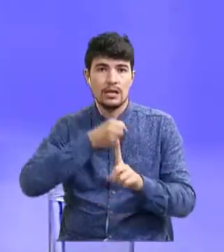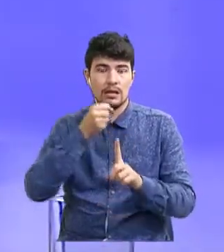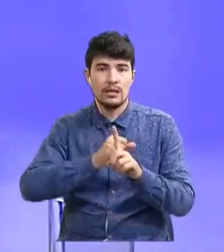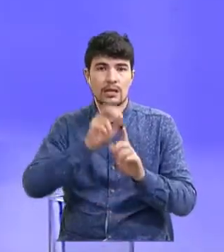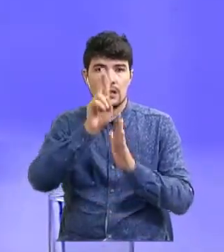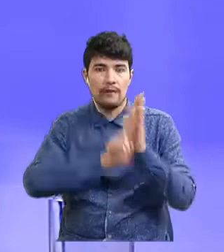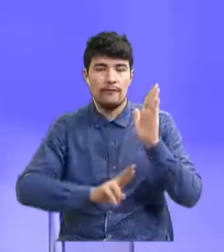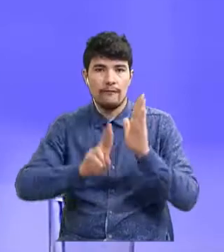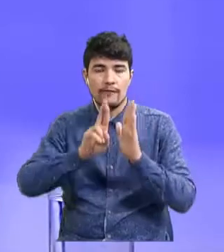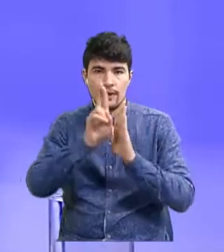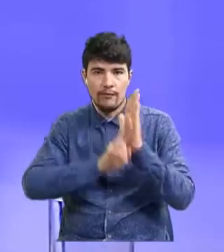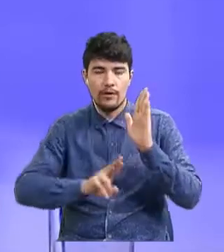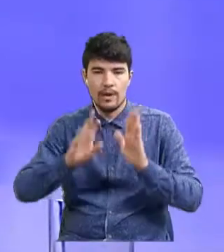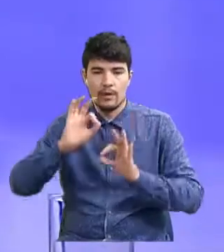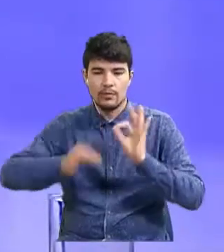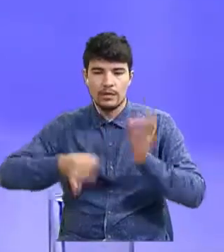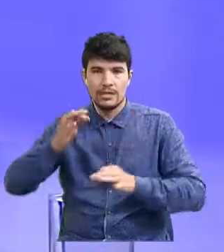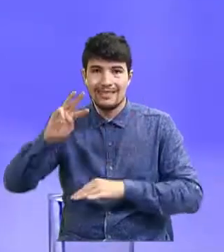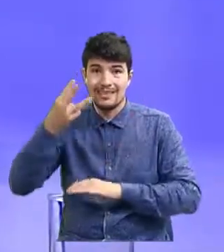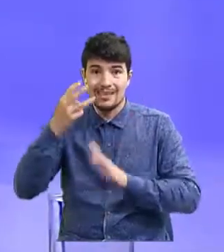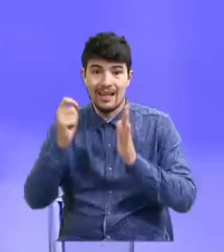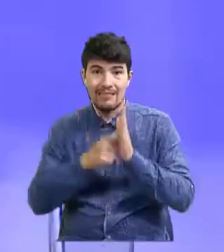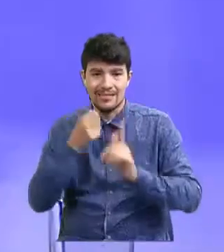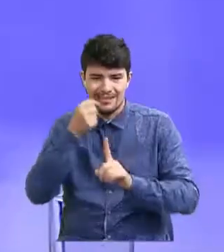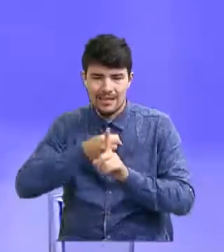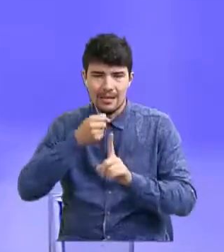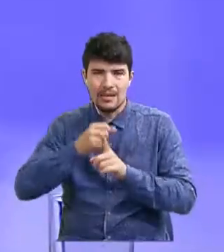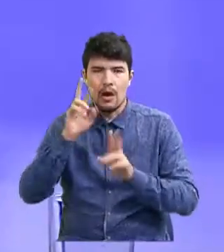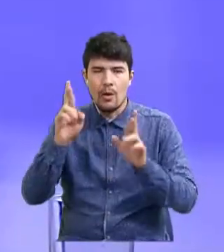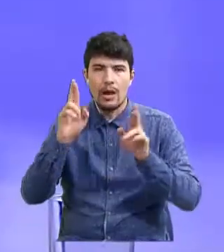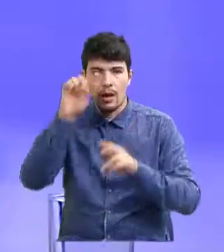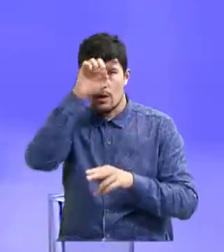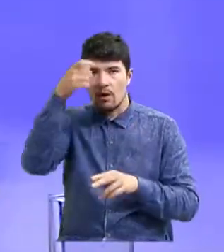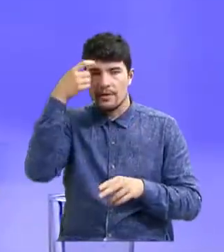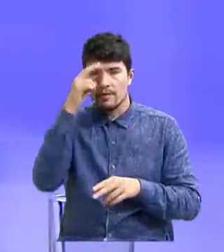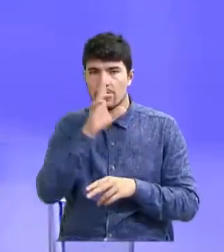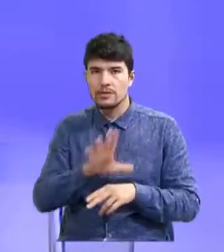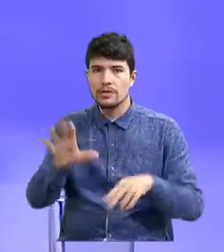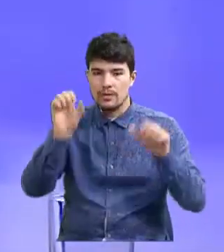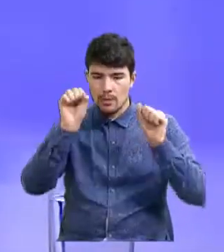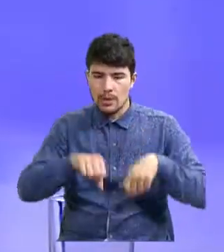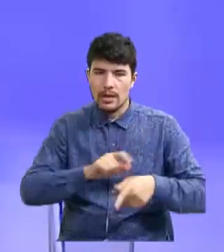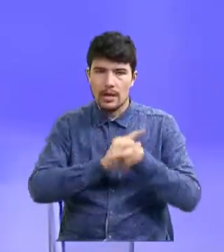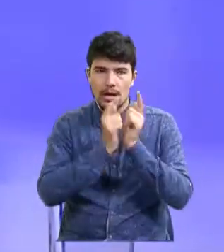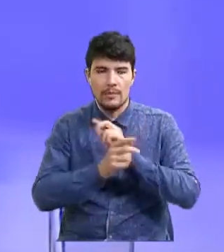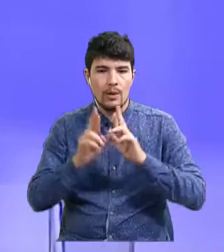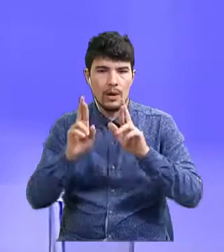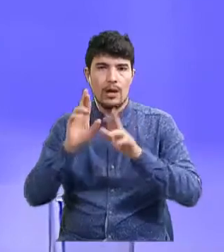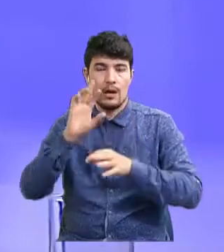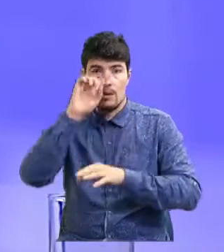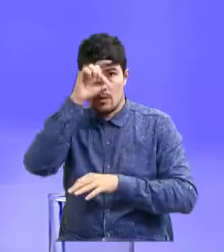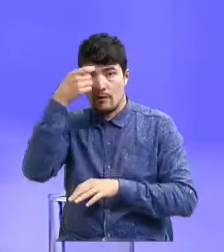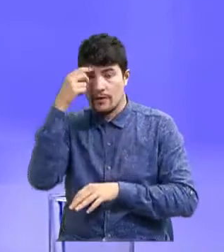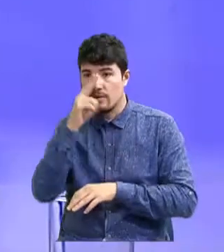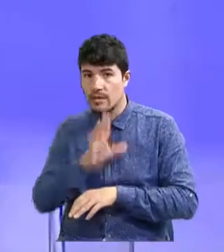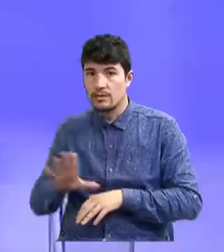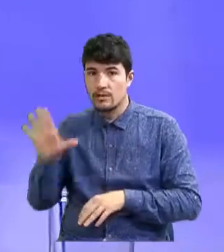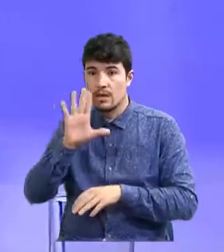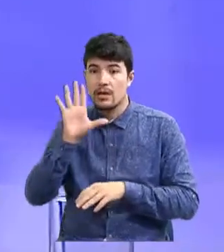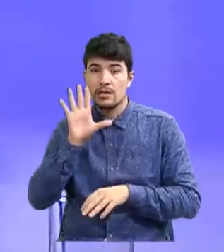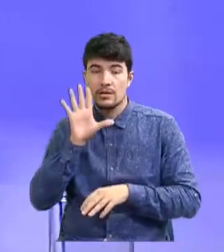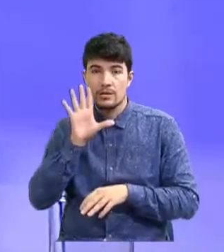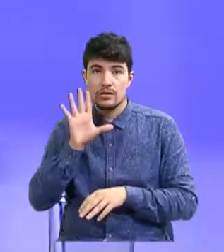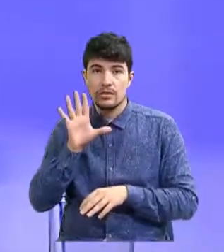a la justicia, tercer intento que espera el Gobierno Nacional poder superar. Esperemos a ver que el Gobierno Nacional, a través también de